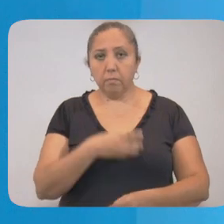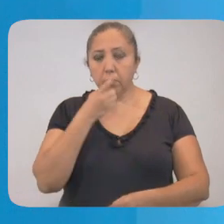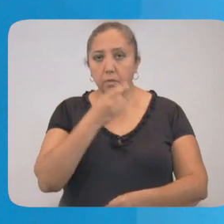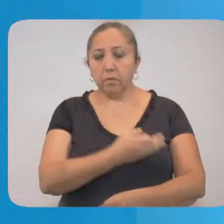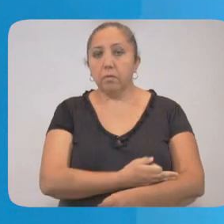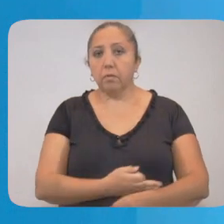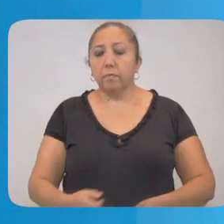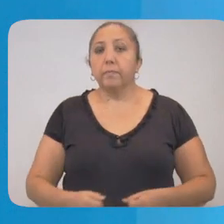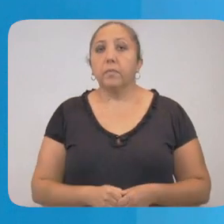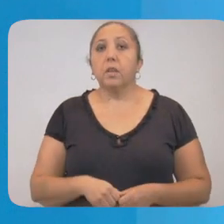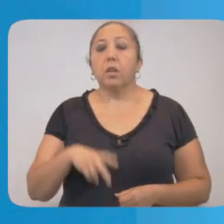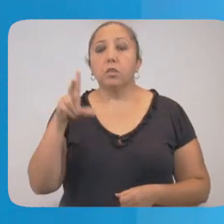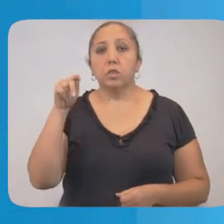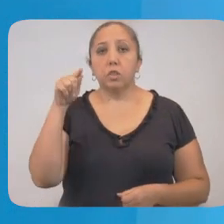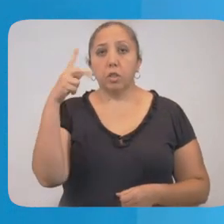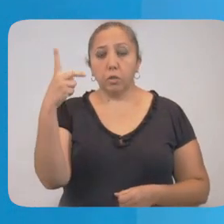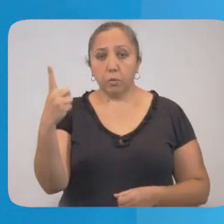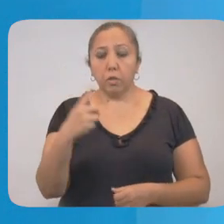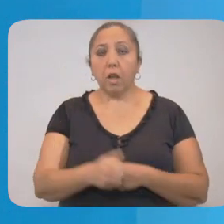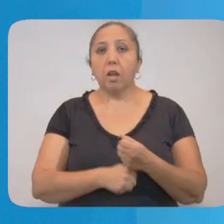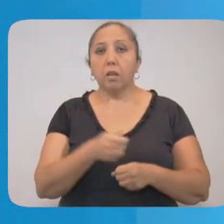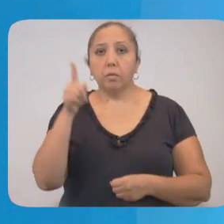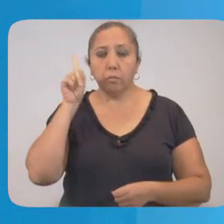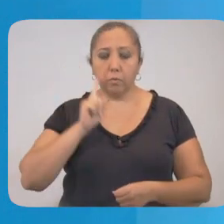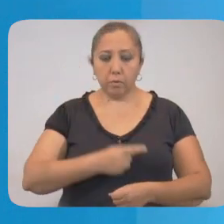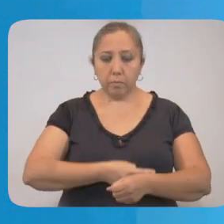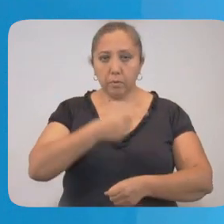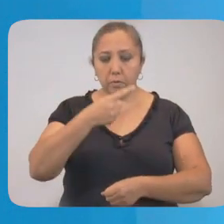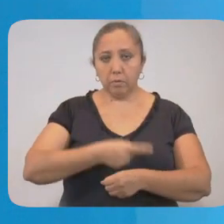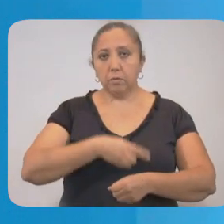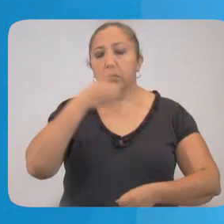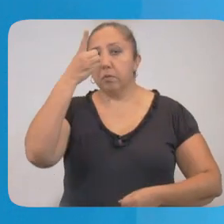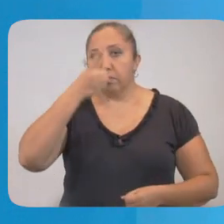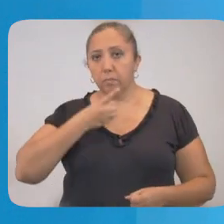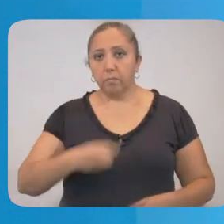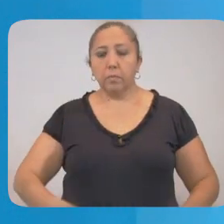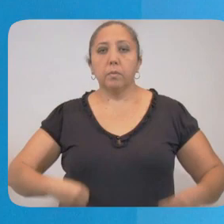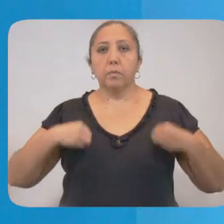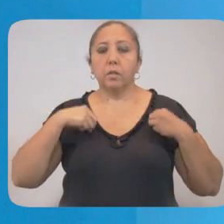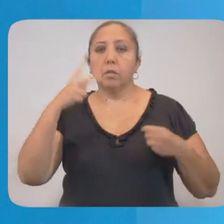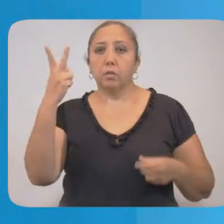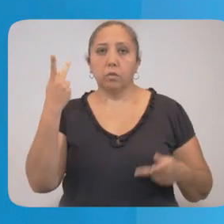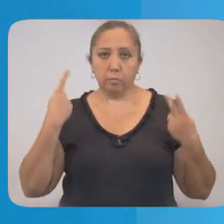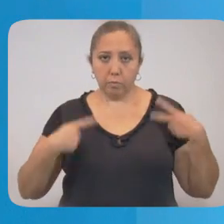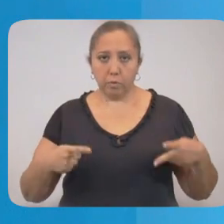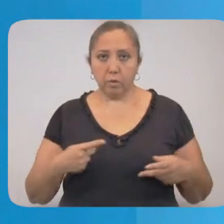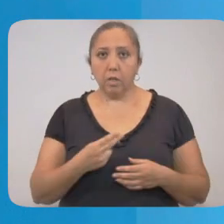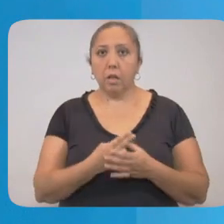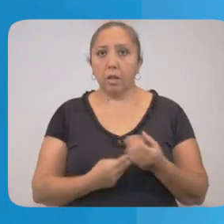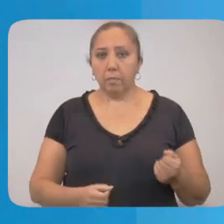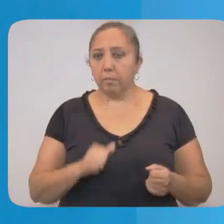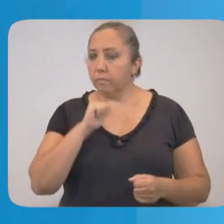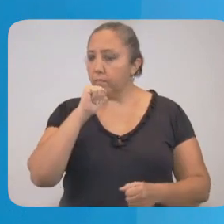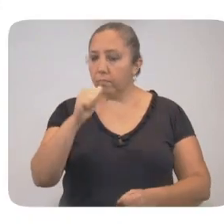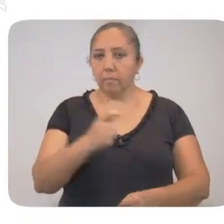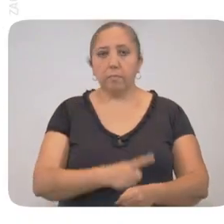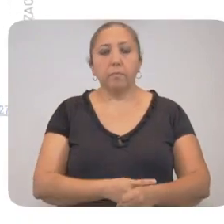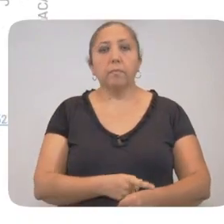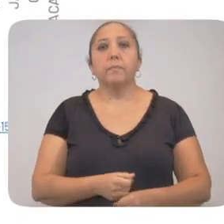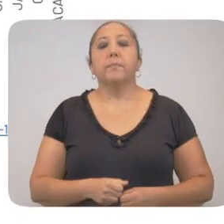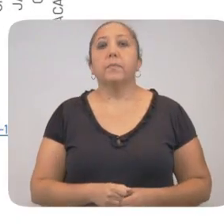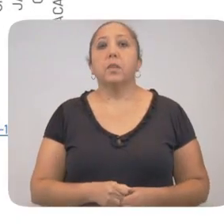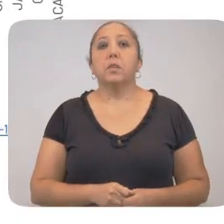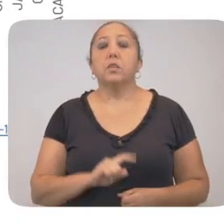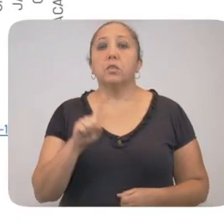Mujer de 81 años de edad, de Mérida, con hipertensión y diabetes, Vivía con dos personas, ambas asintomáticas.